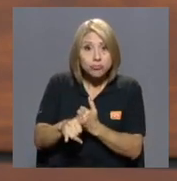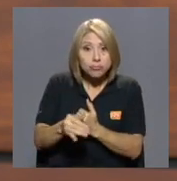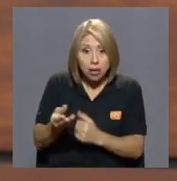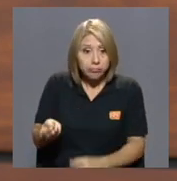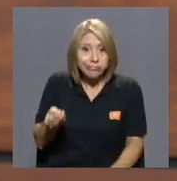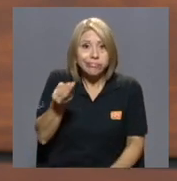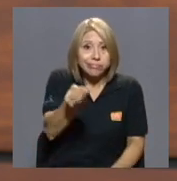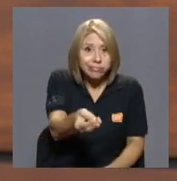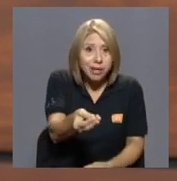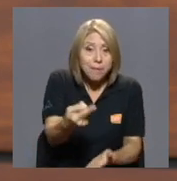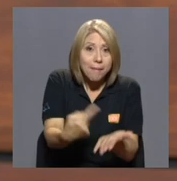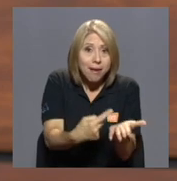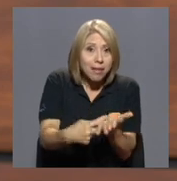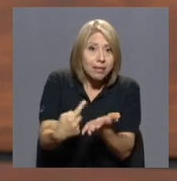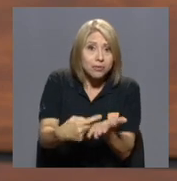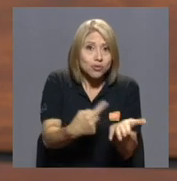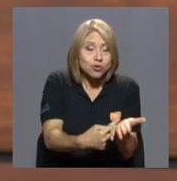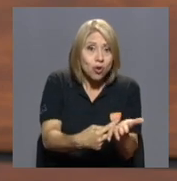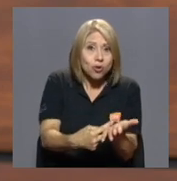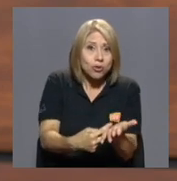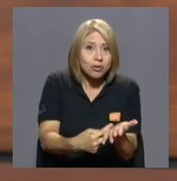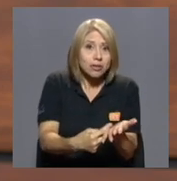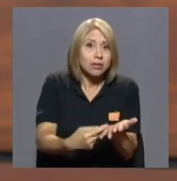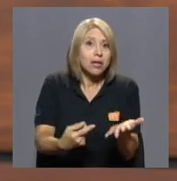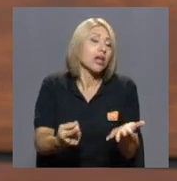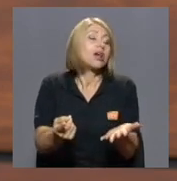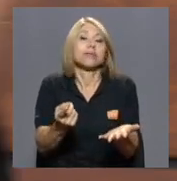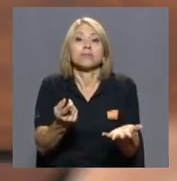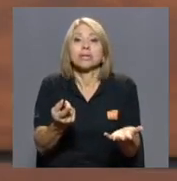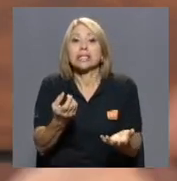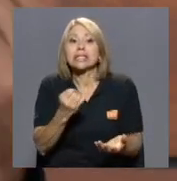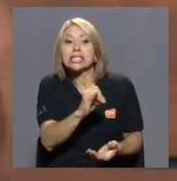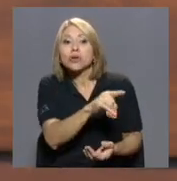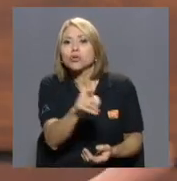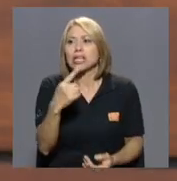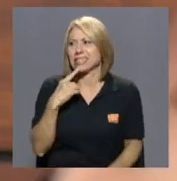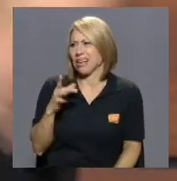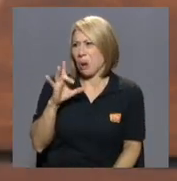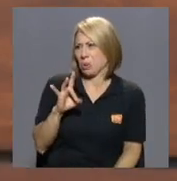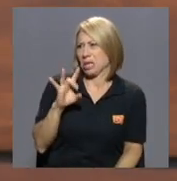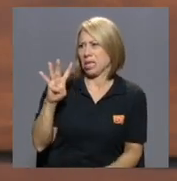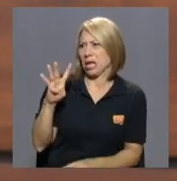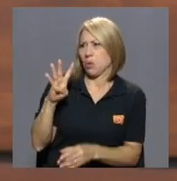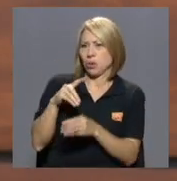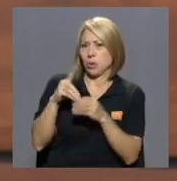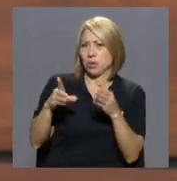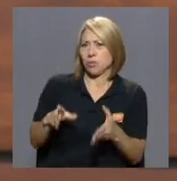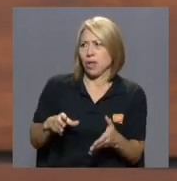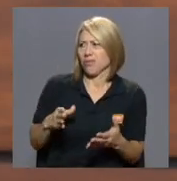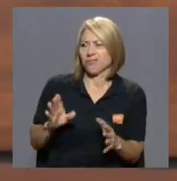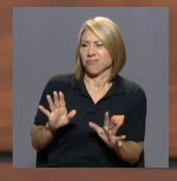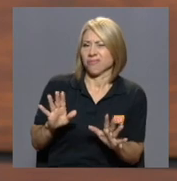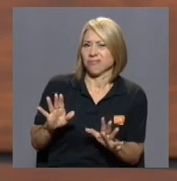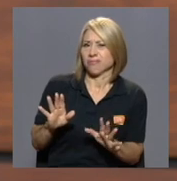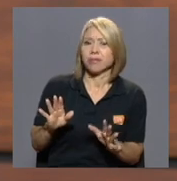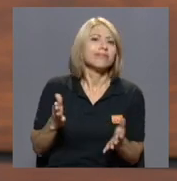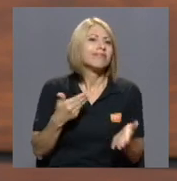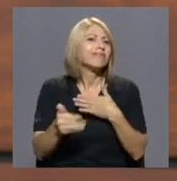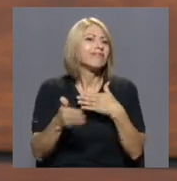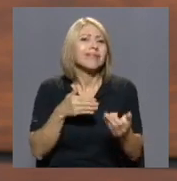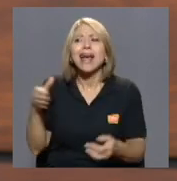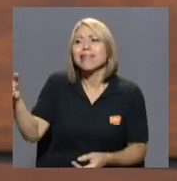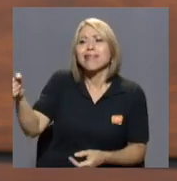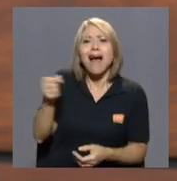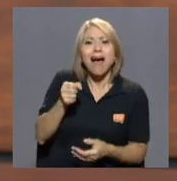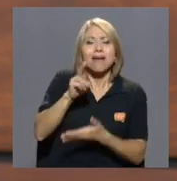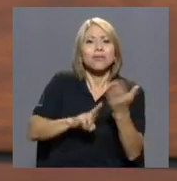No lo maten a puertas. Si no le gustan los 84, traiga a la gente de la Universidad de Costa Rica que demuestre cuántos son los que tienen que